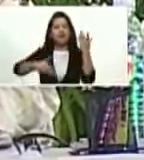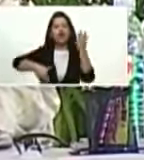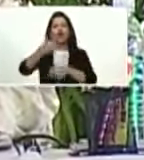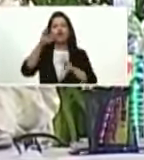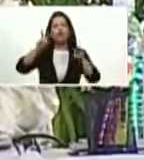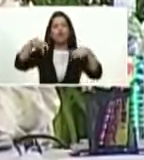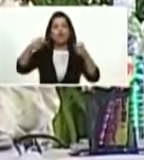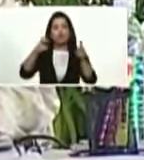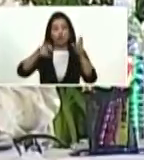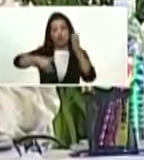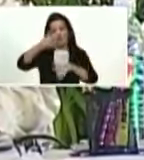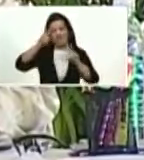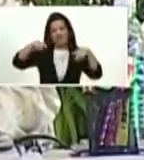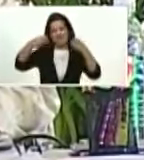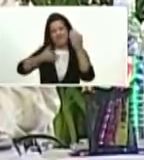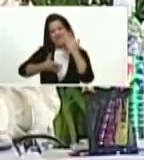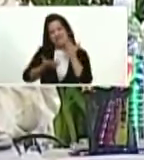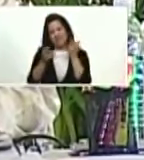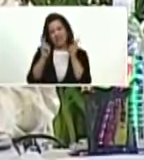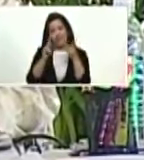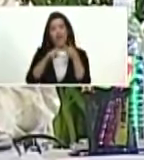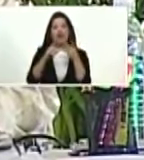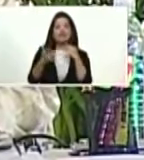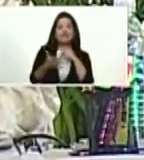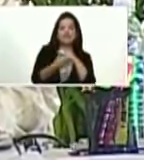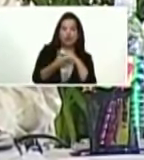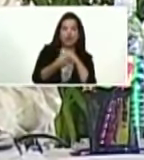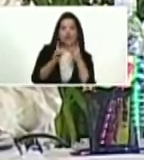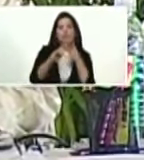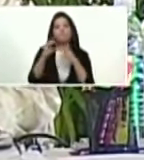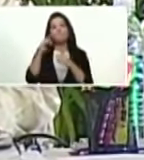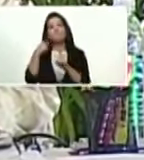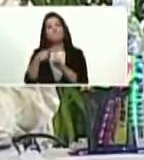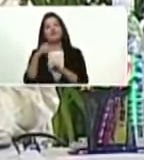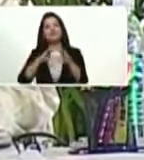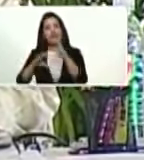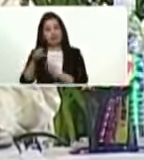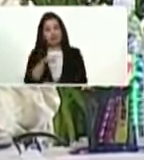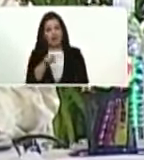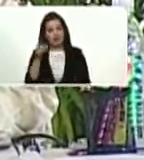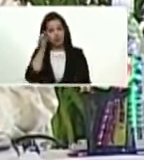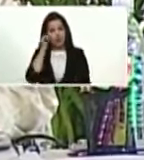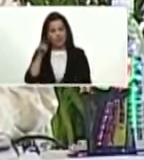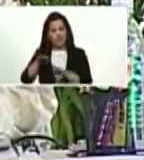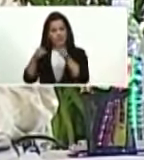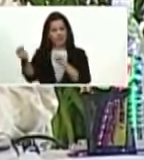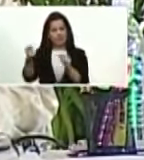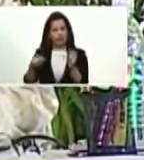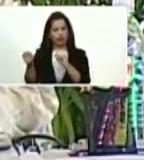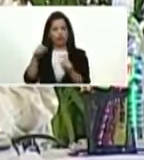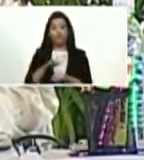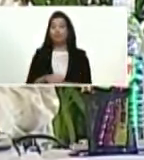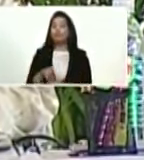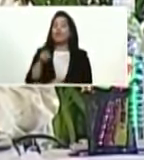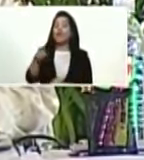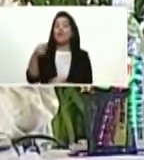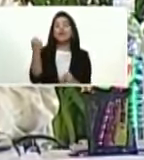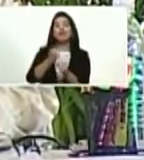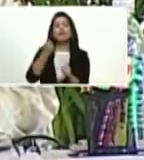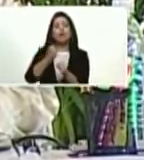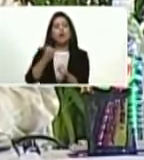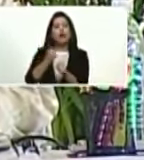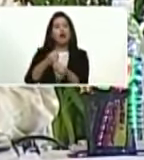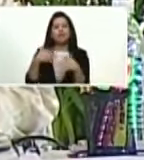Ciencia y Tecnología. Belén además es trabajadora de Guardianas del Alba,